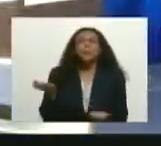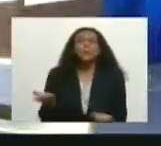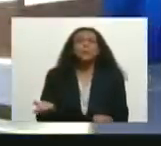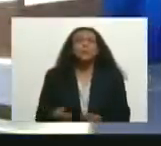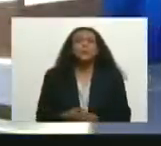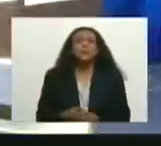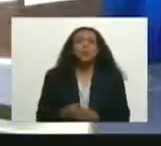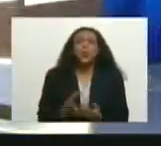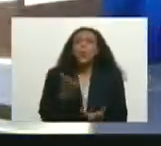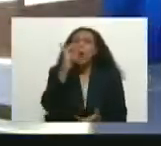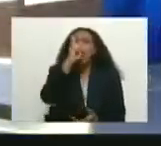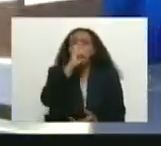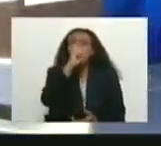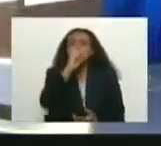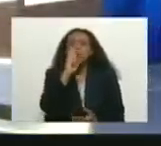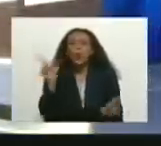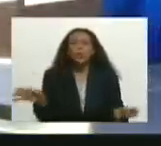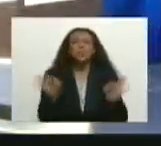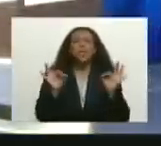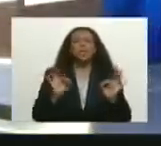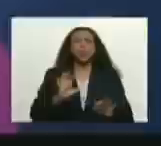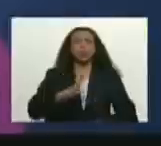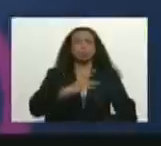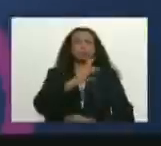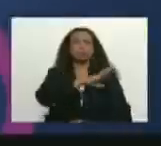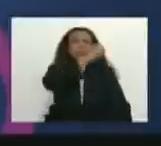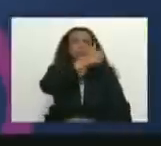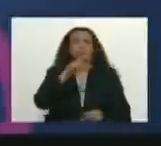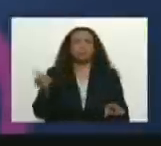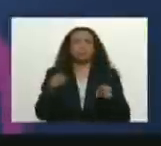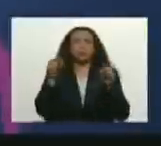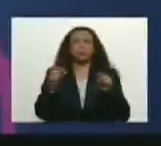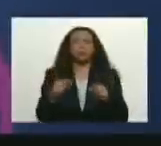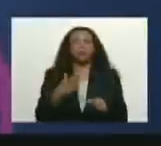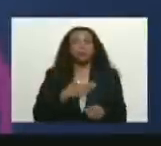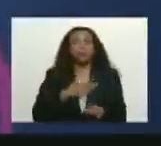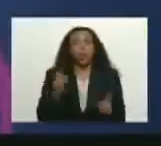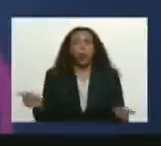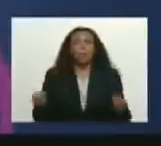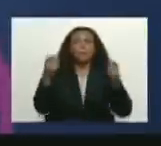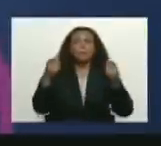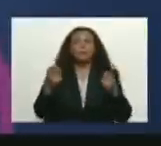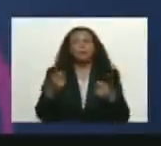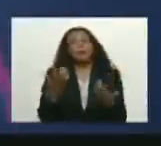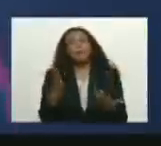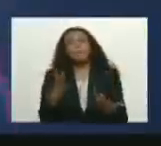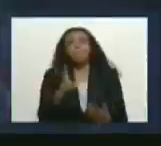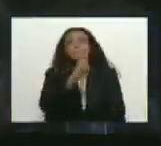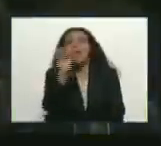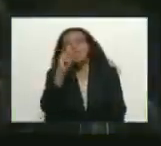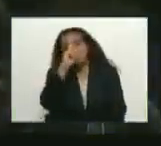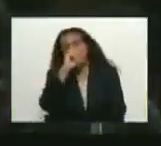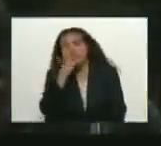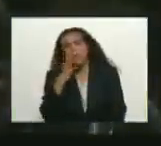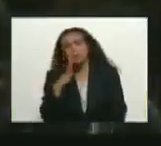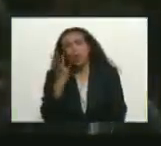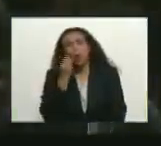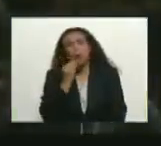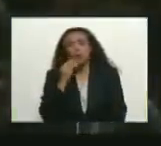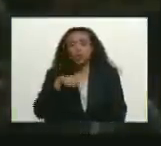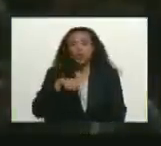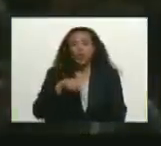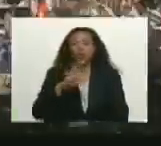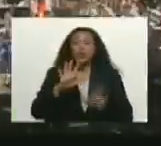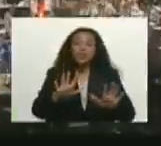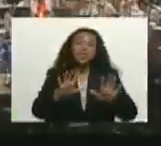¿tú cuántos años tienes como director ya? Yo empecé la dirección a los 20 años. Ya tengo 16